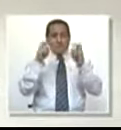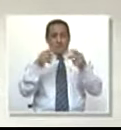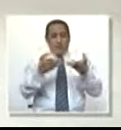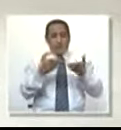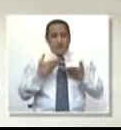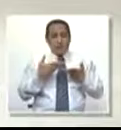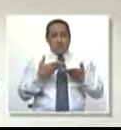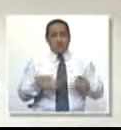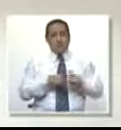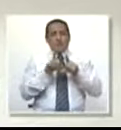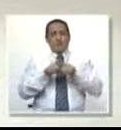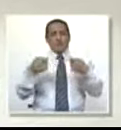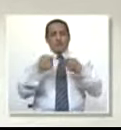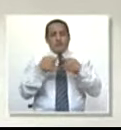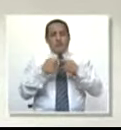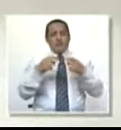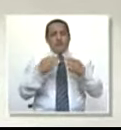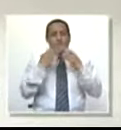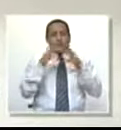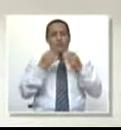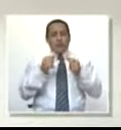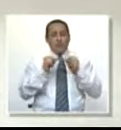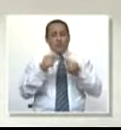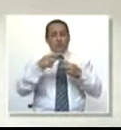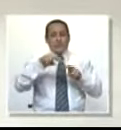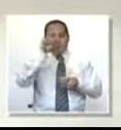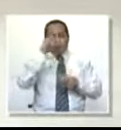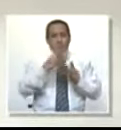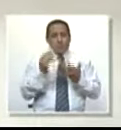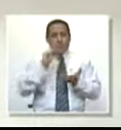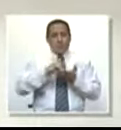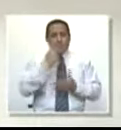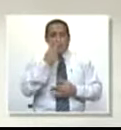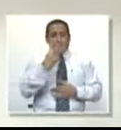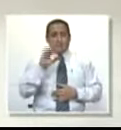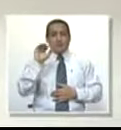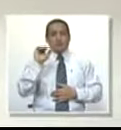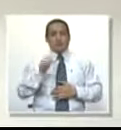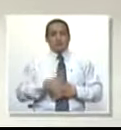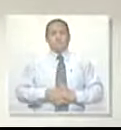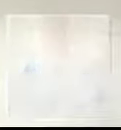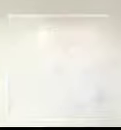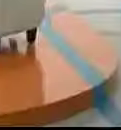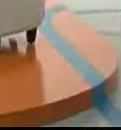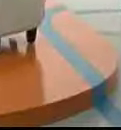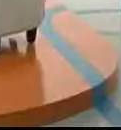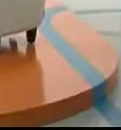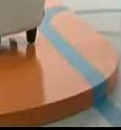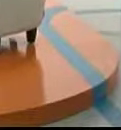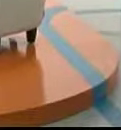de este programa nos le hagan llegar a nuestras cuentas en las redes sociales continúen en tv Perú mucho más que ver